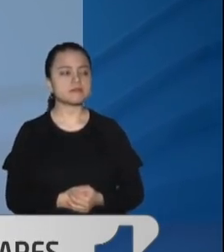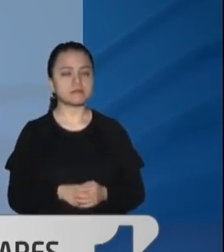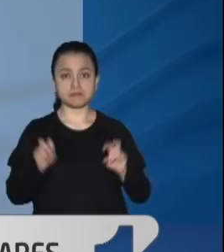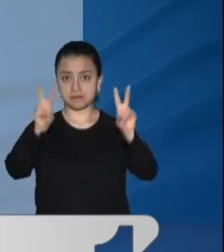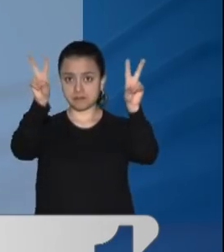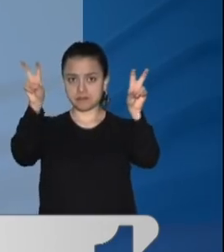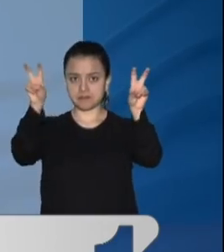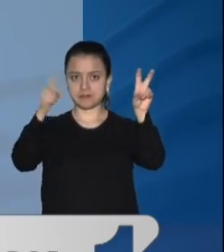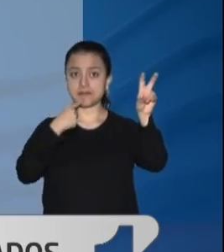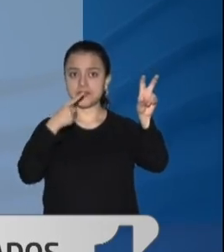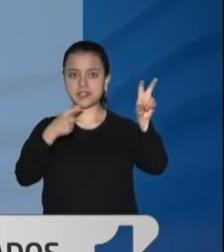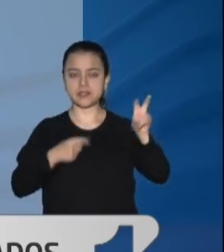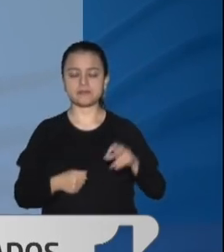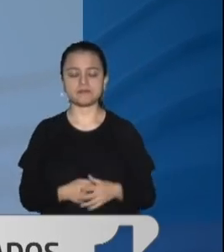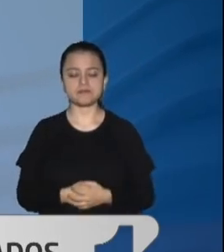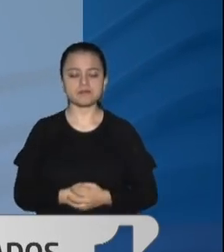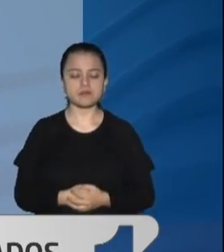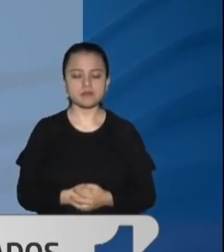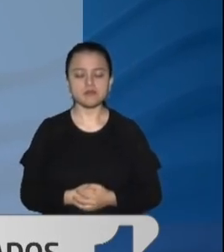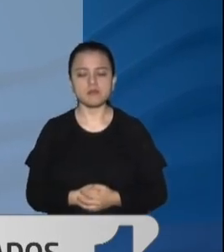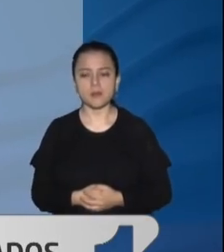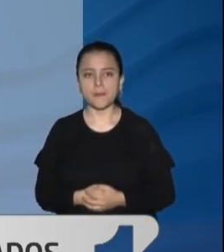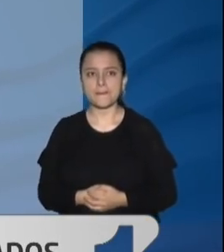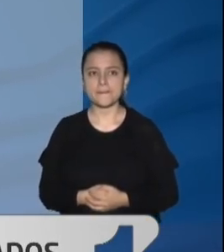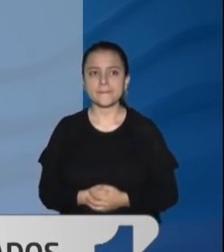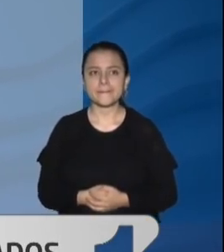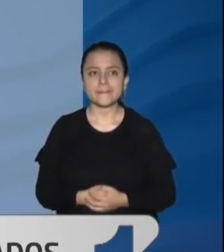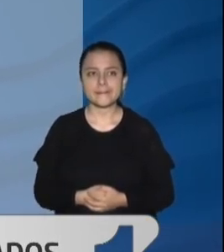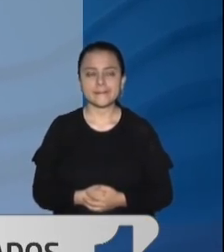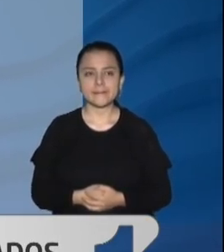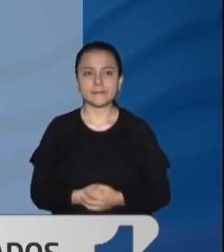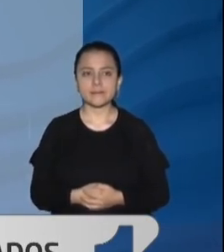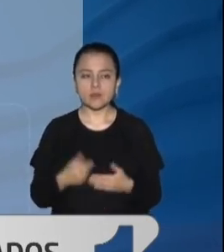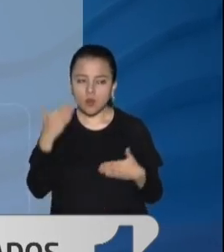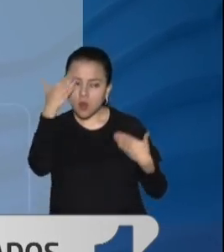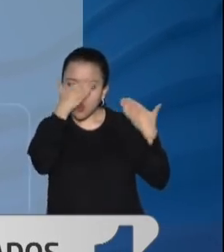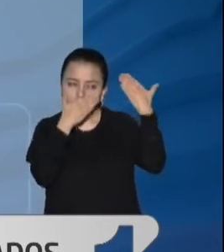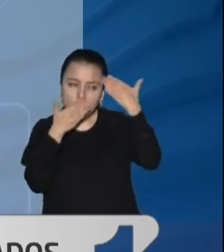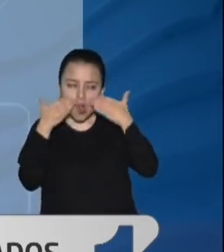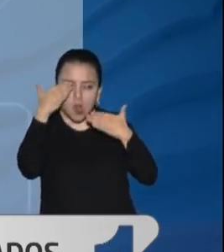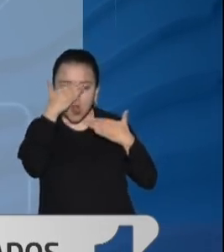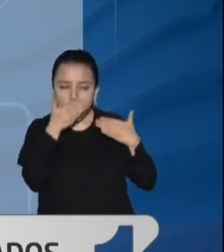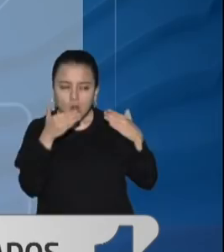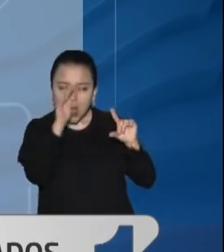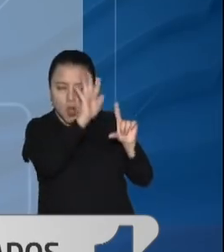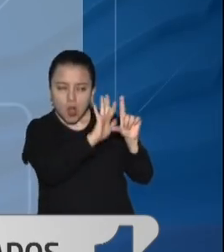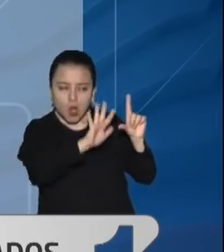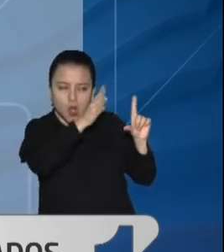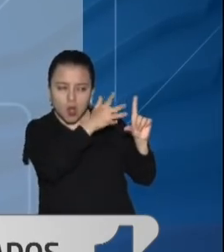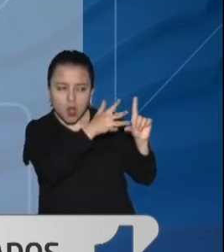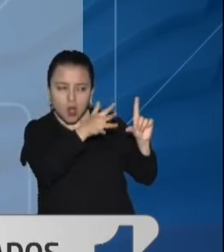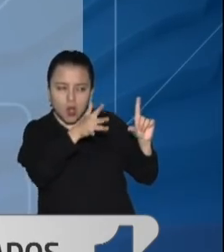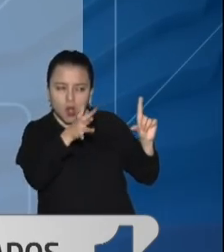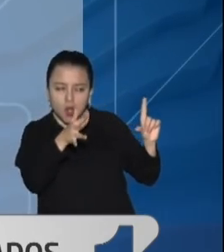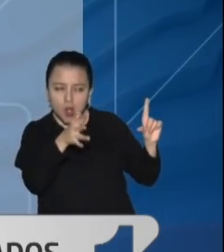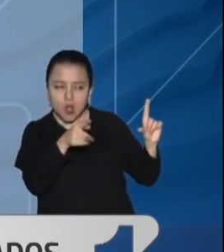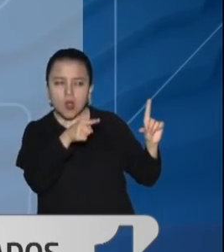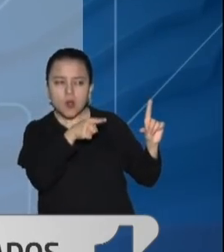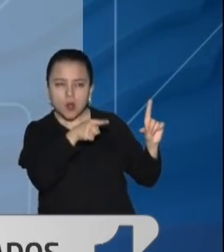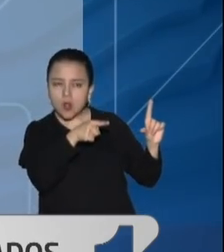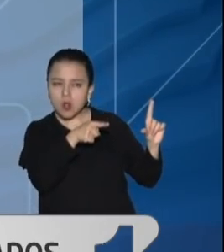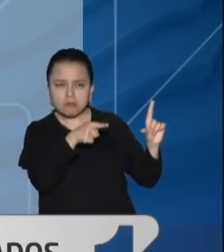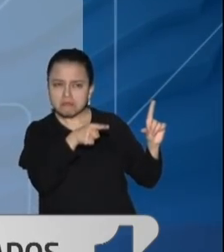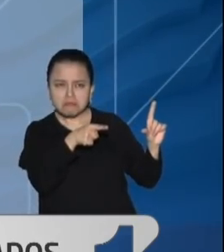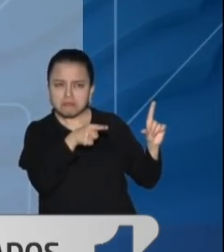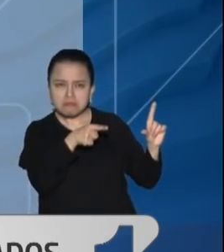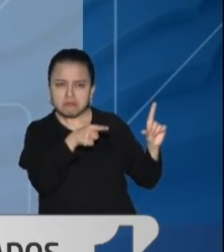comillas, de lo que explican en su comunicado, y es que tras los primeros análisis de las imágenes que se registran en el video, se puede concluir que no